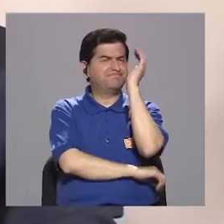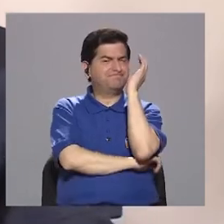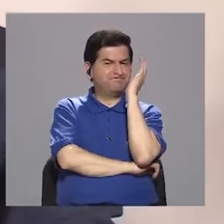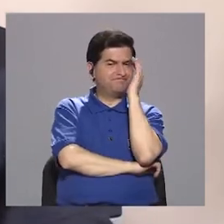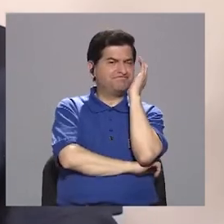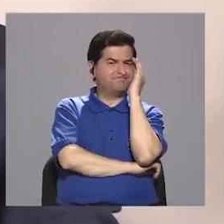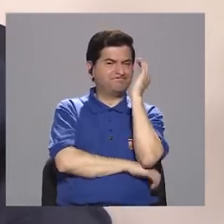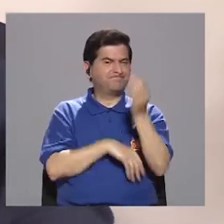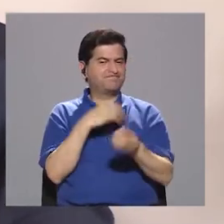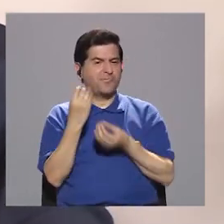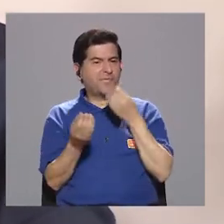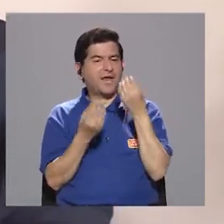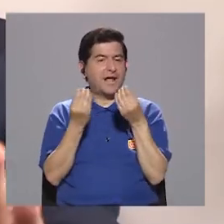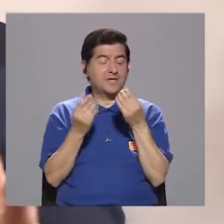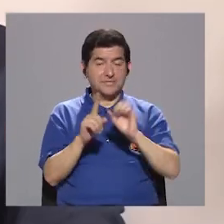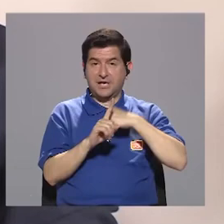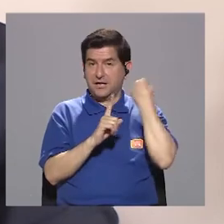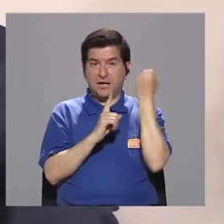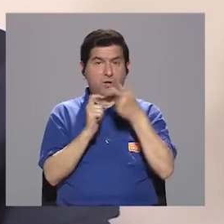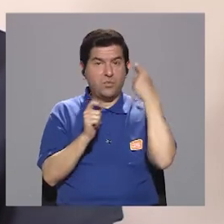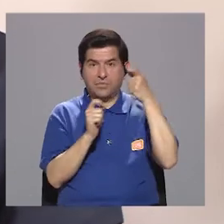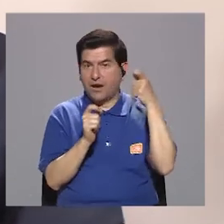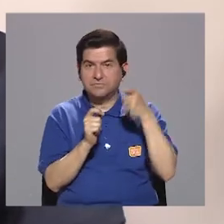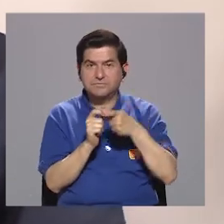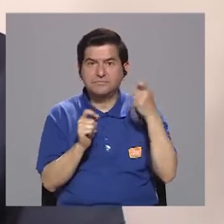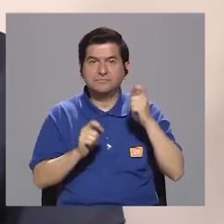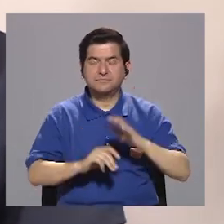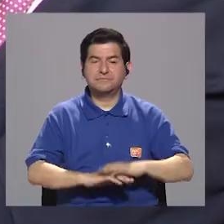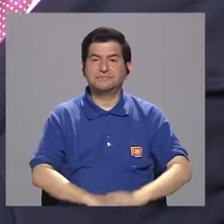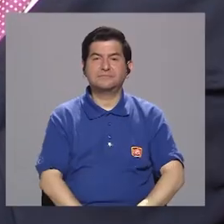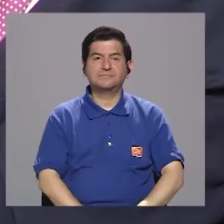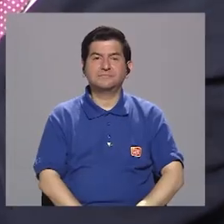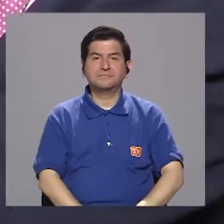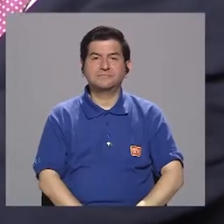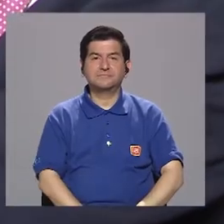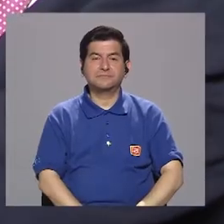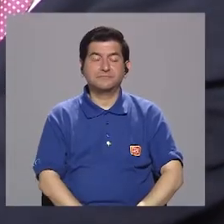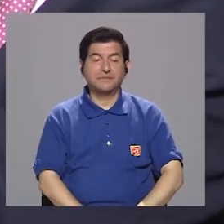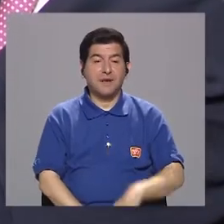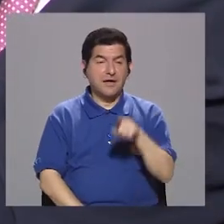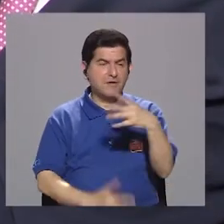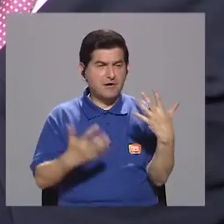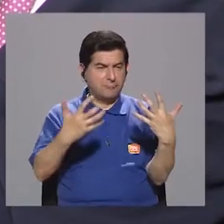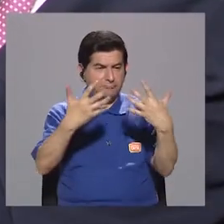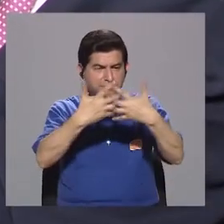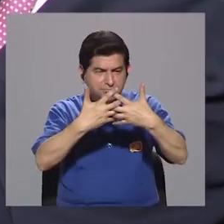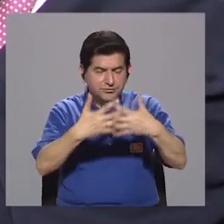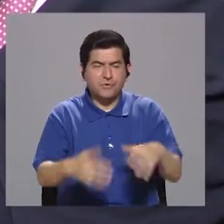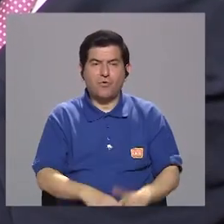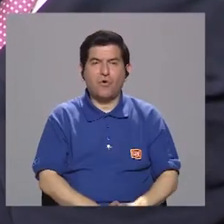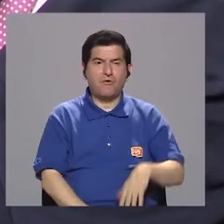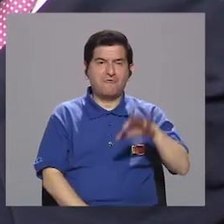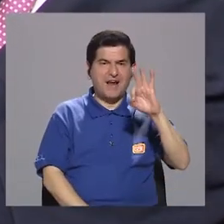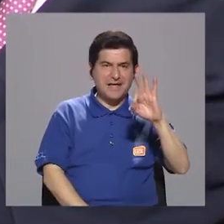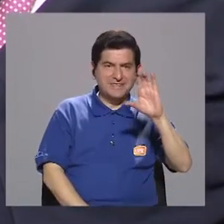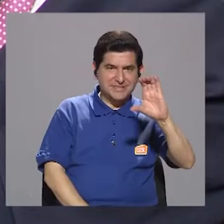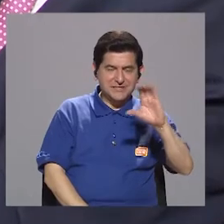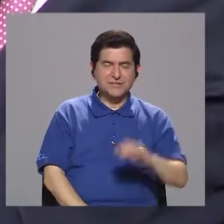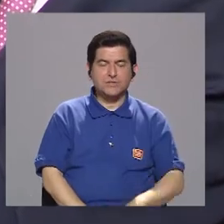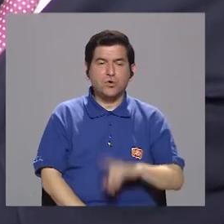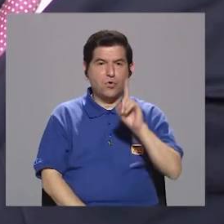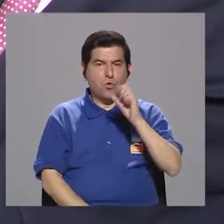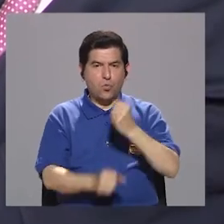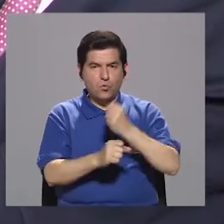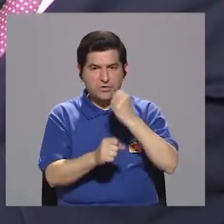determinaba qué era lo que había que hacer ante determinada situación, ¿no? Y él compaginaba con don Paco, su hermano, un equipo de